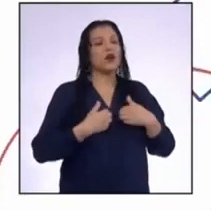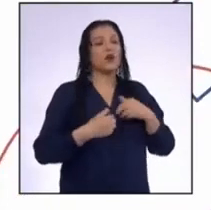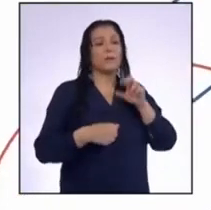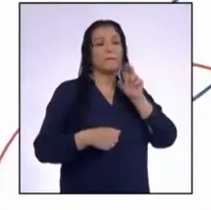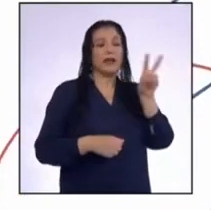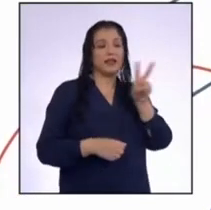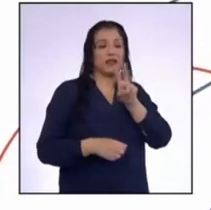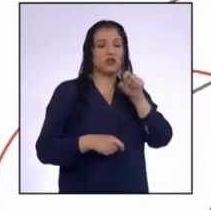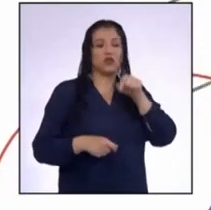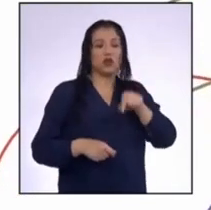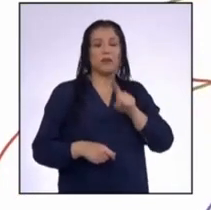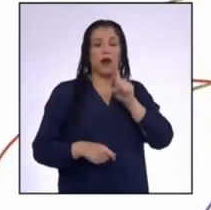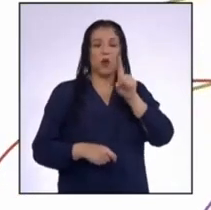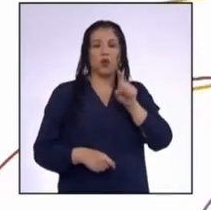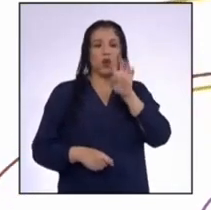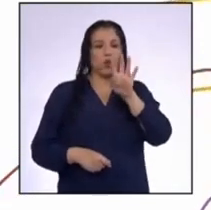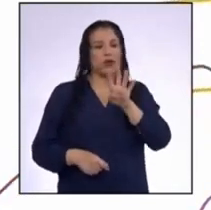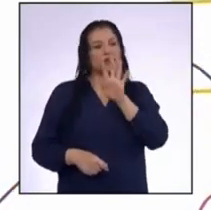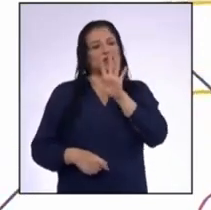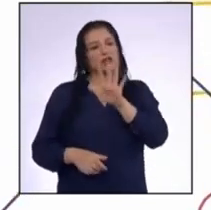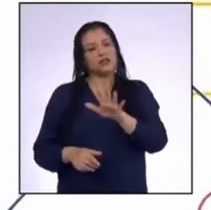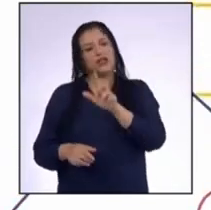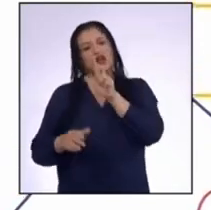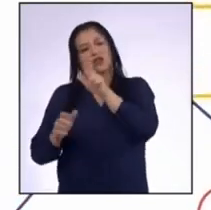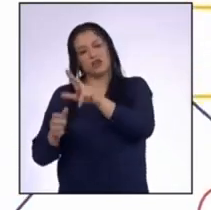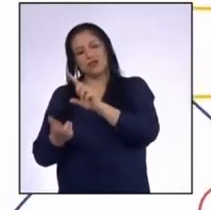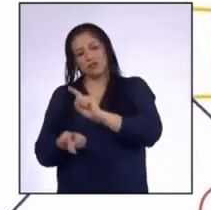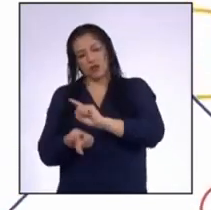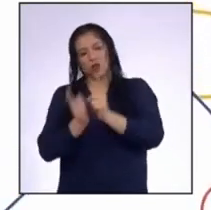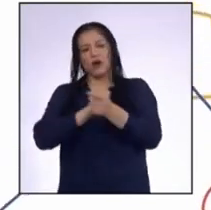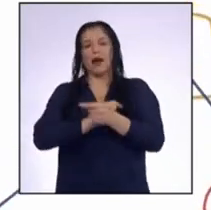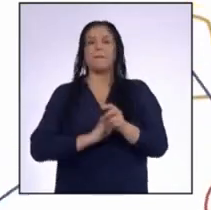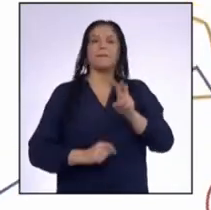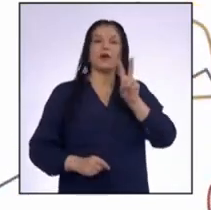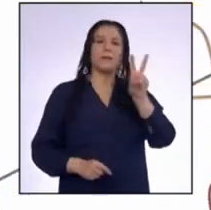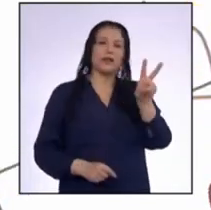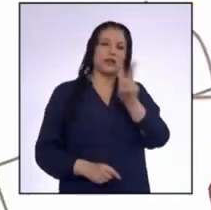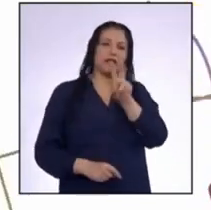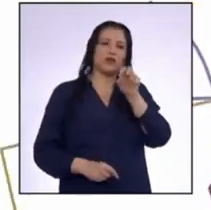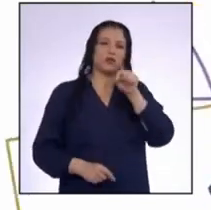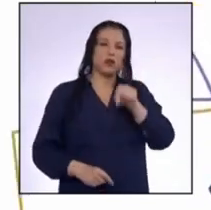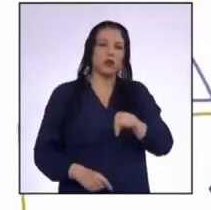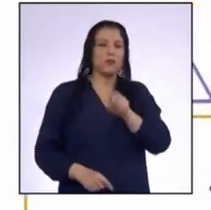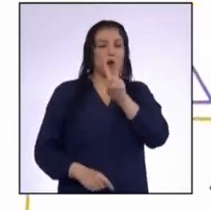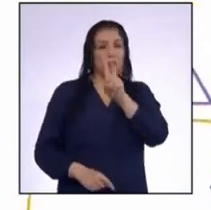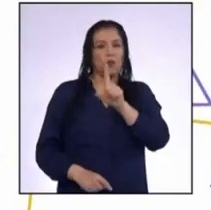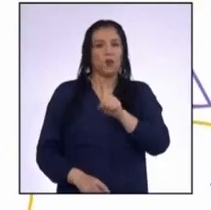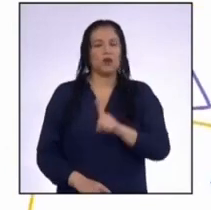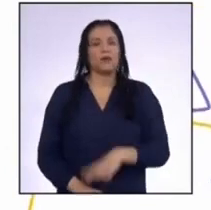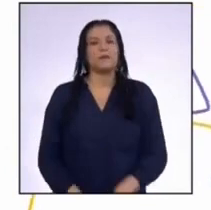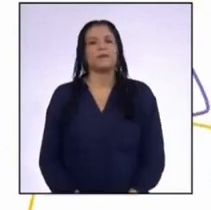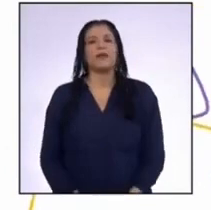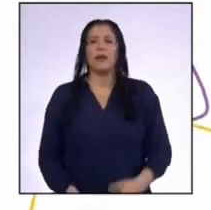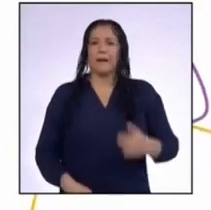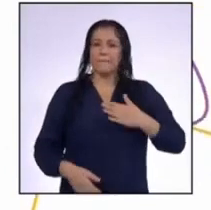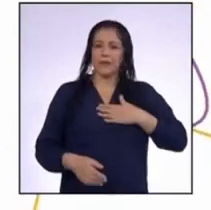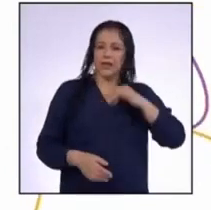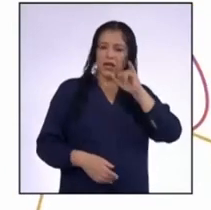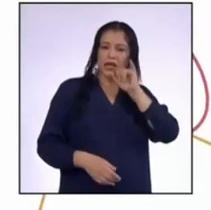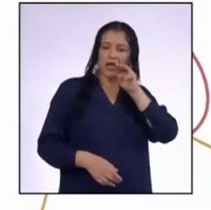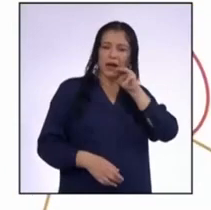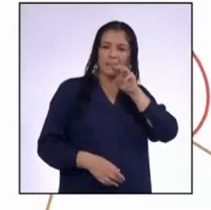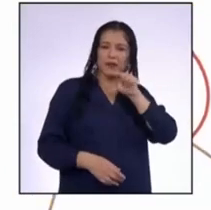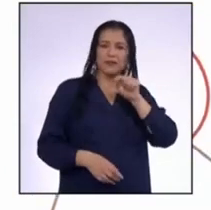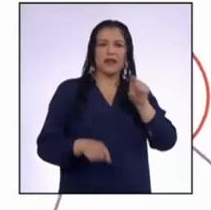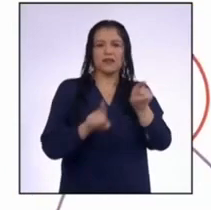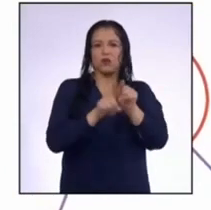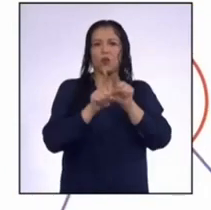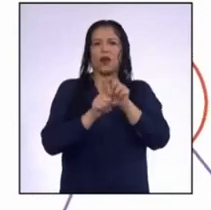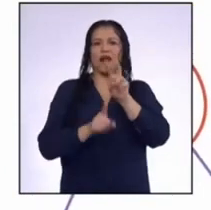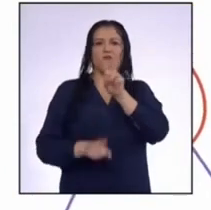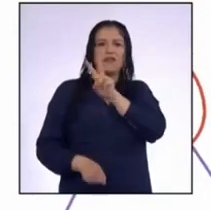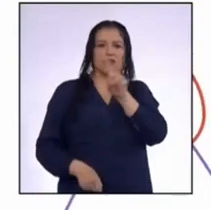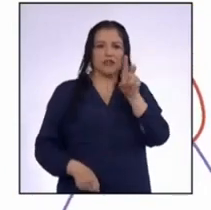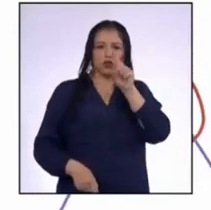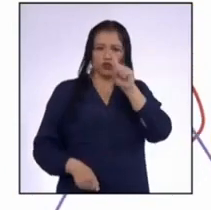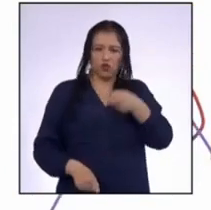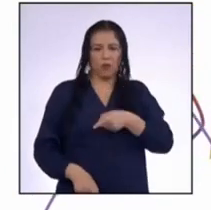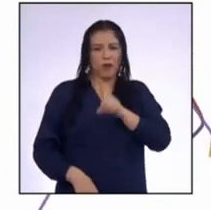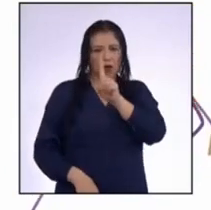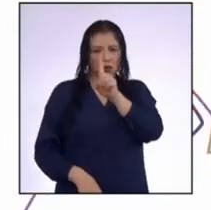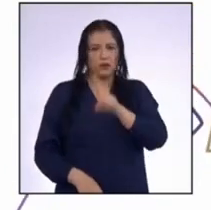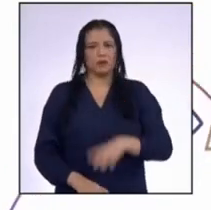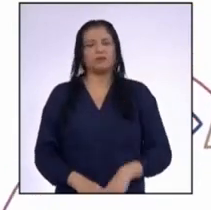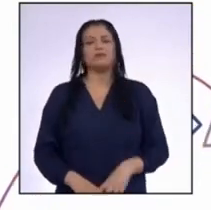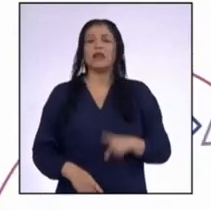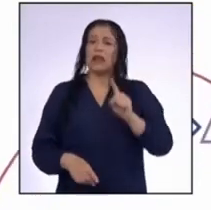con varias cifras decimales. Lo redondeo al décimo y me sale como resultado que mi IMC es 22 enteros un